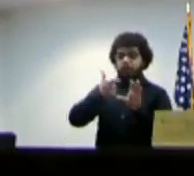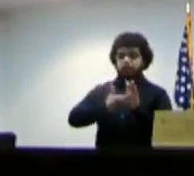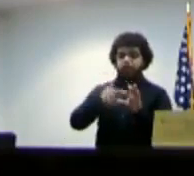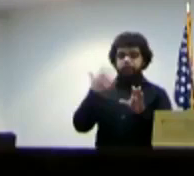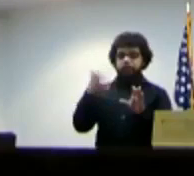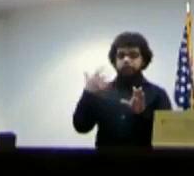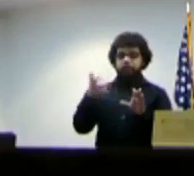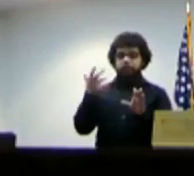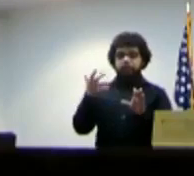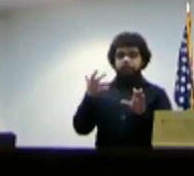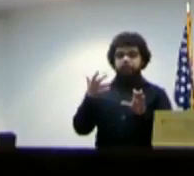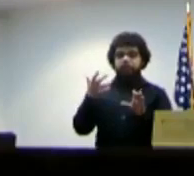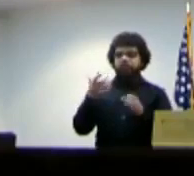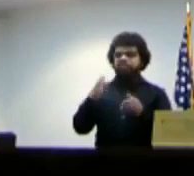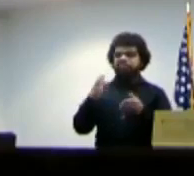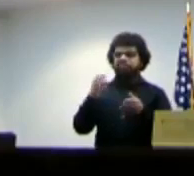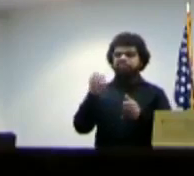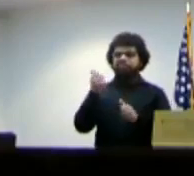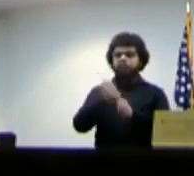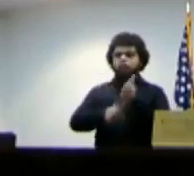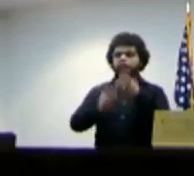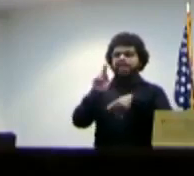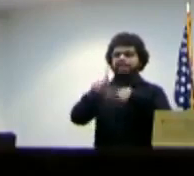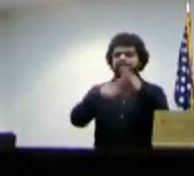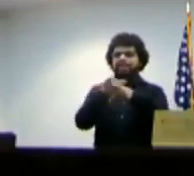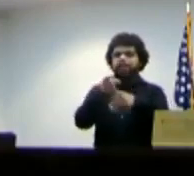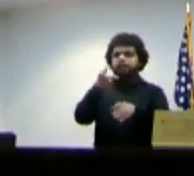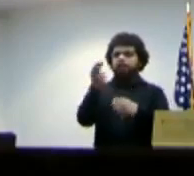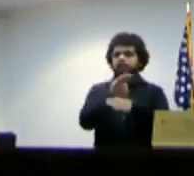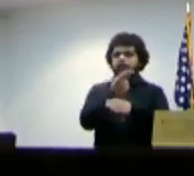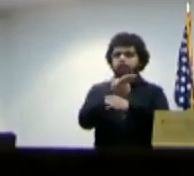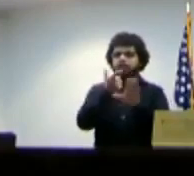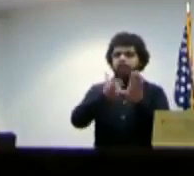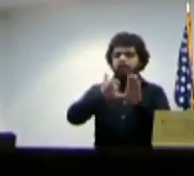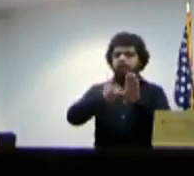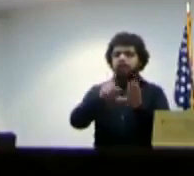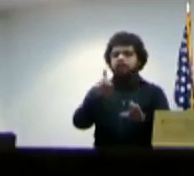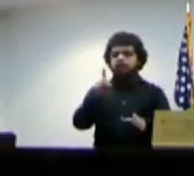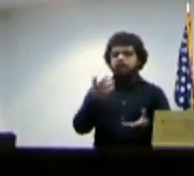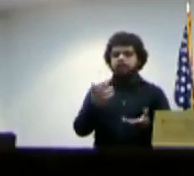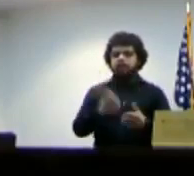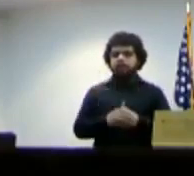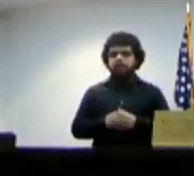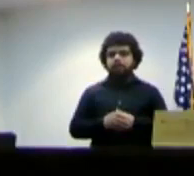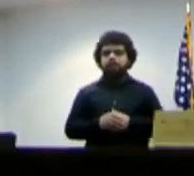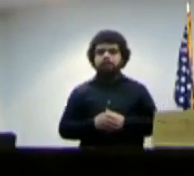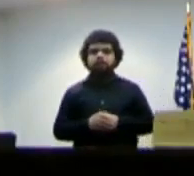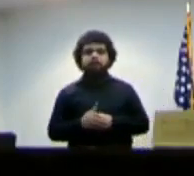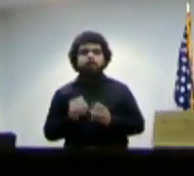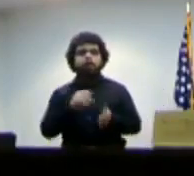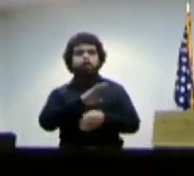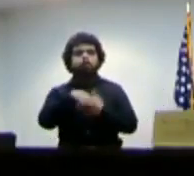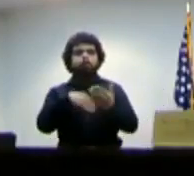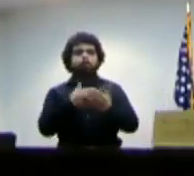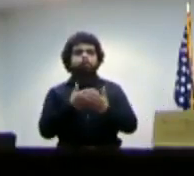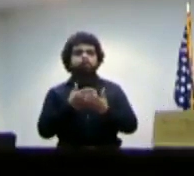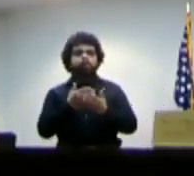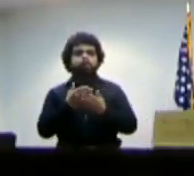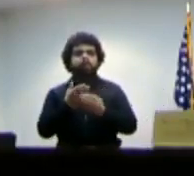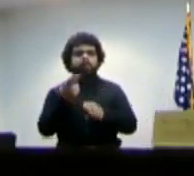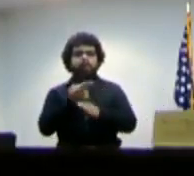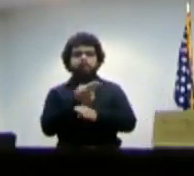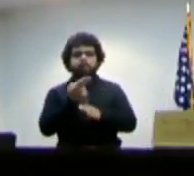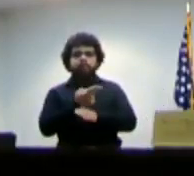tipo de combustible es el que utiliza? Todas ellas usan destilado liviano.